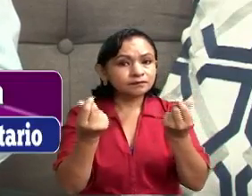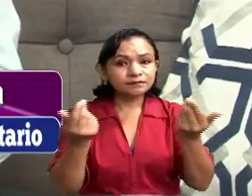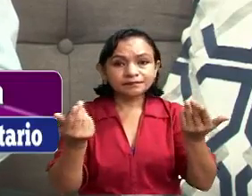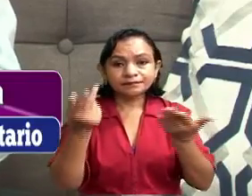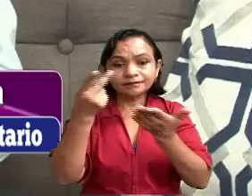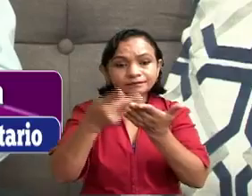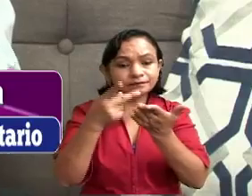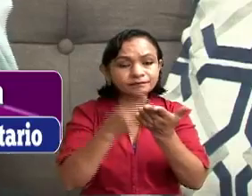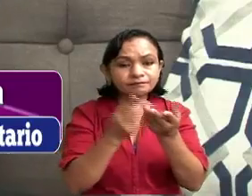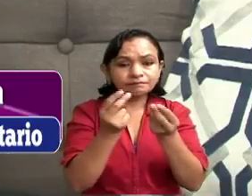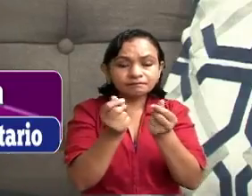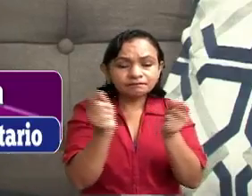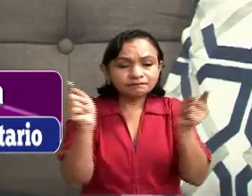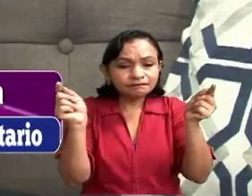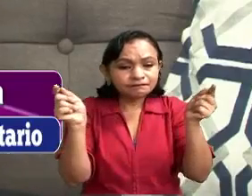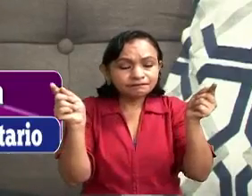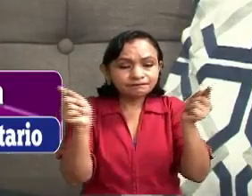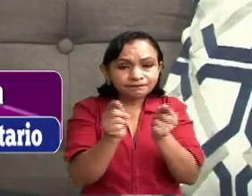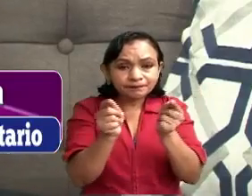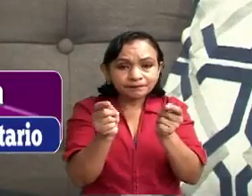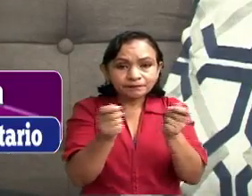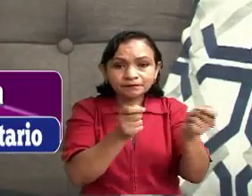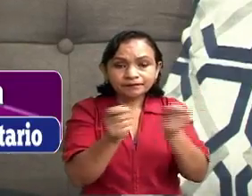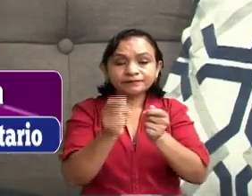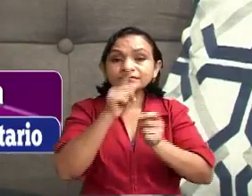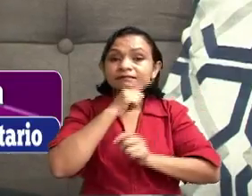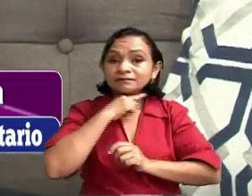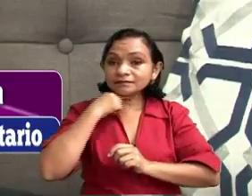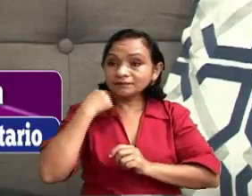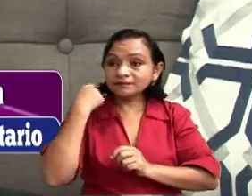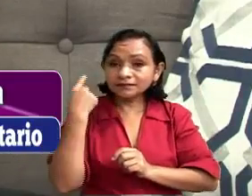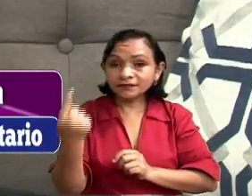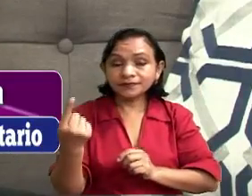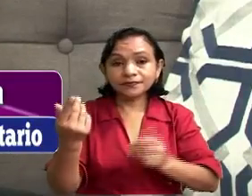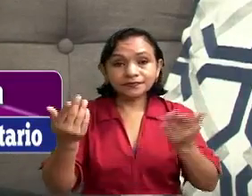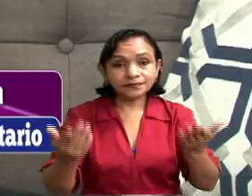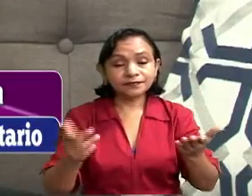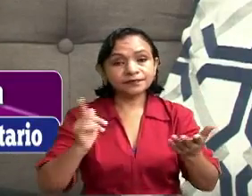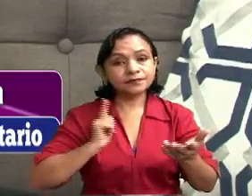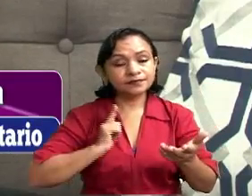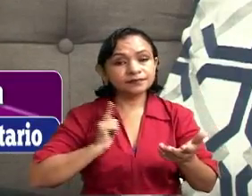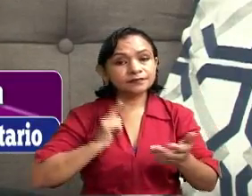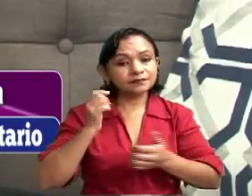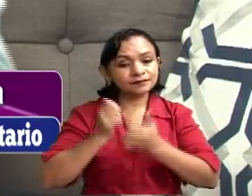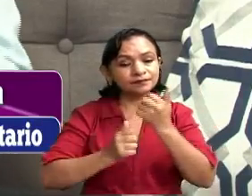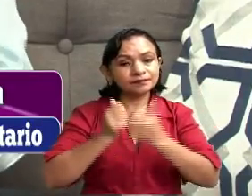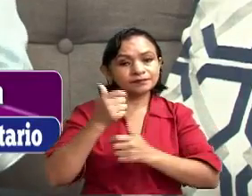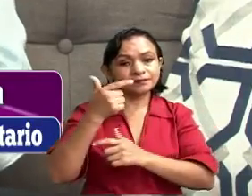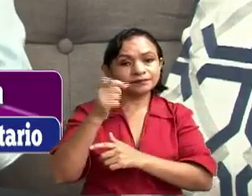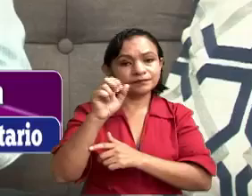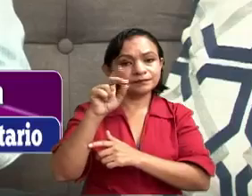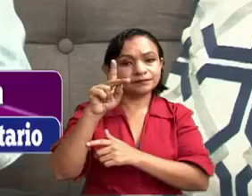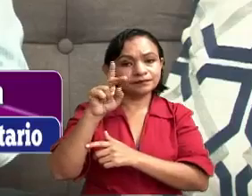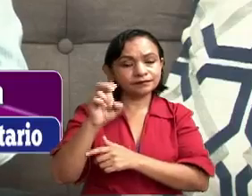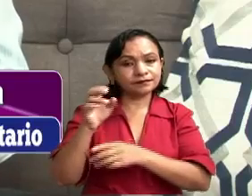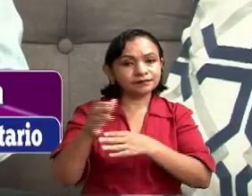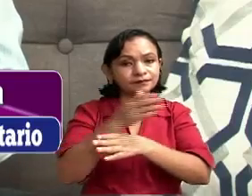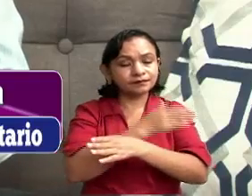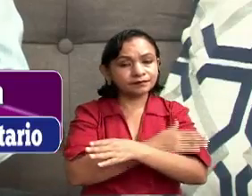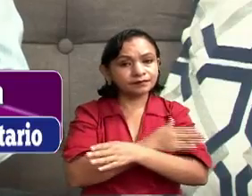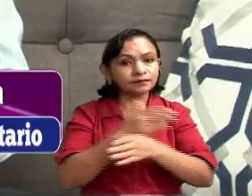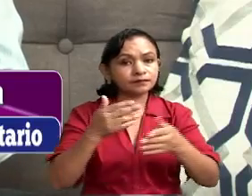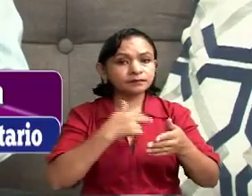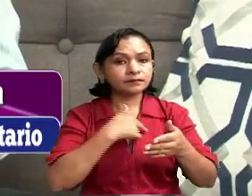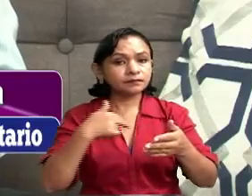presupuestos ajustados a la realidad que causó el golpe fallido. Entonces, ¿qué es